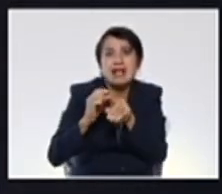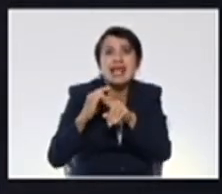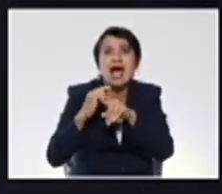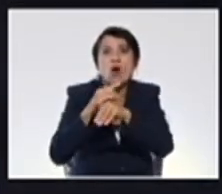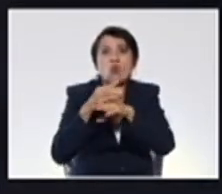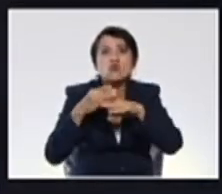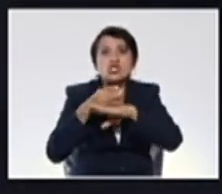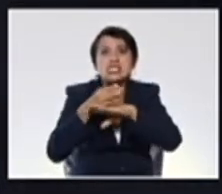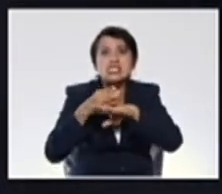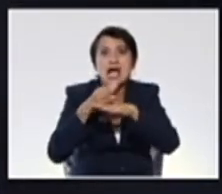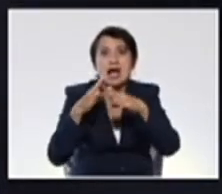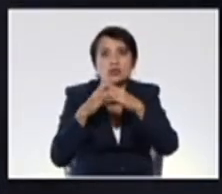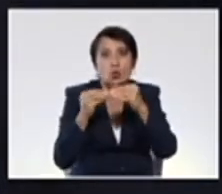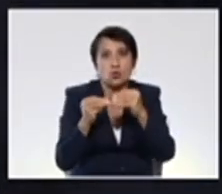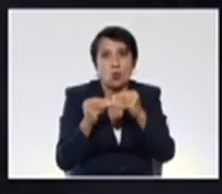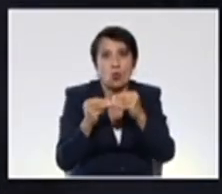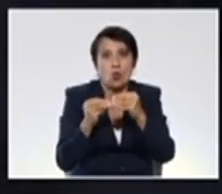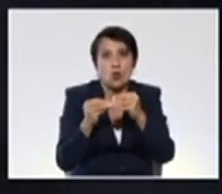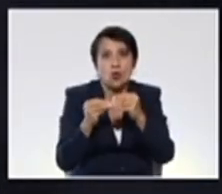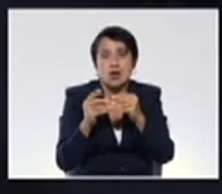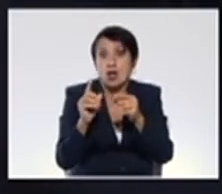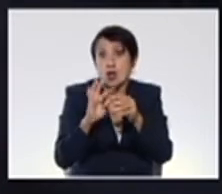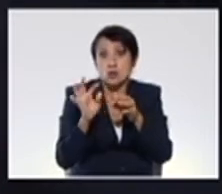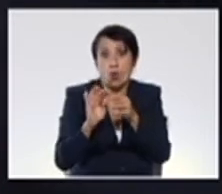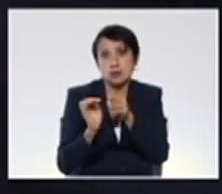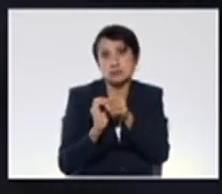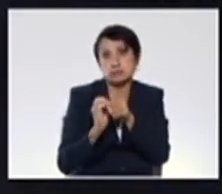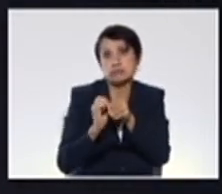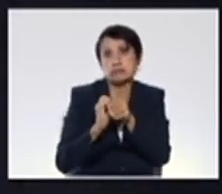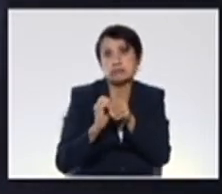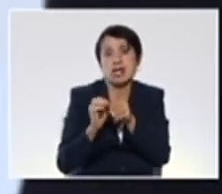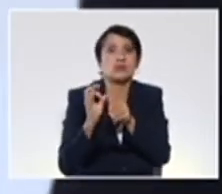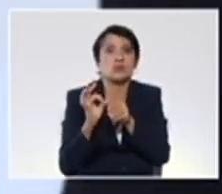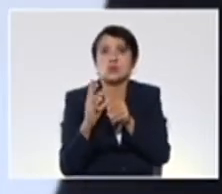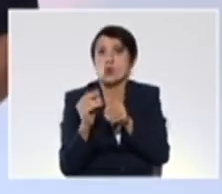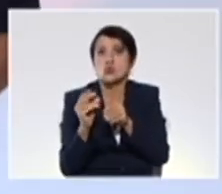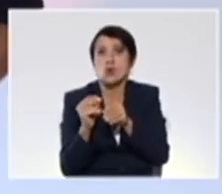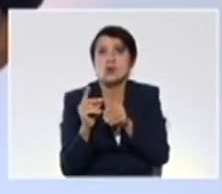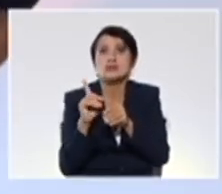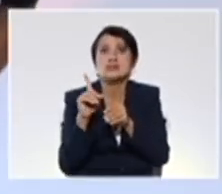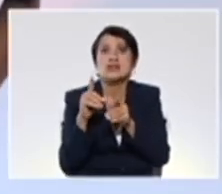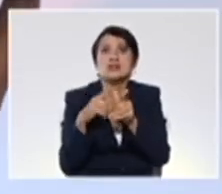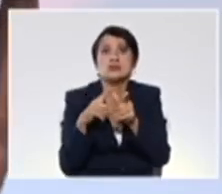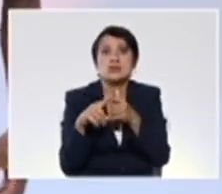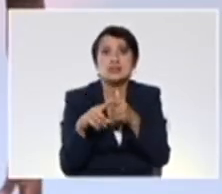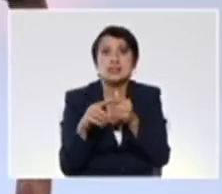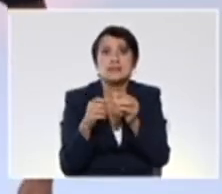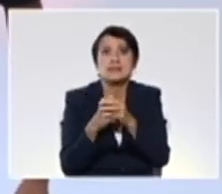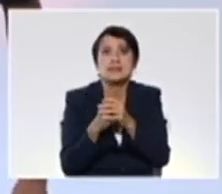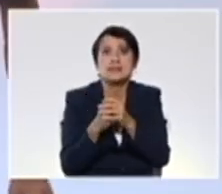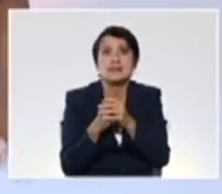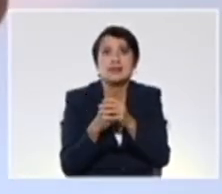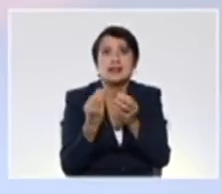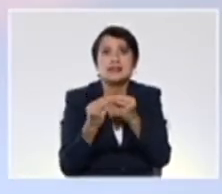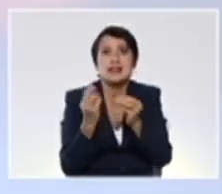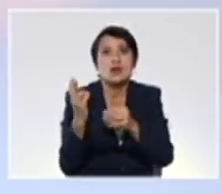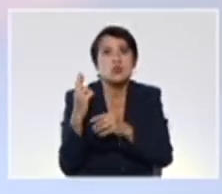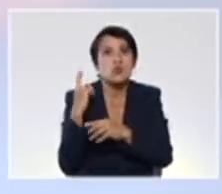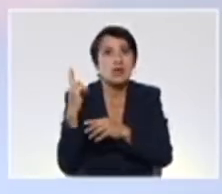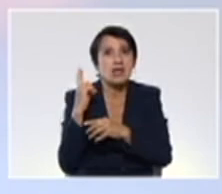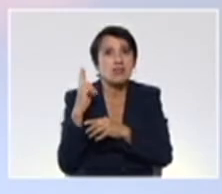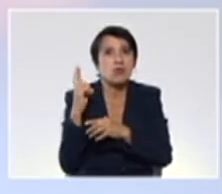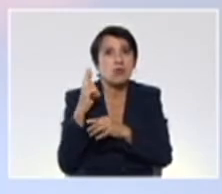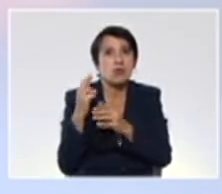con papel de lija ni con ningún tipo de lija. Fíjense, voy a hacer entonces mucho ruido y esto es algo